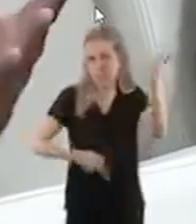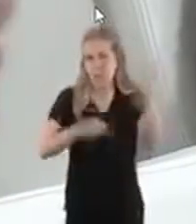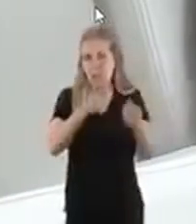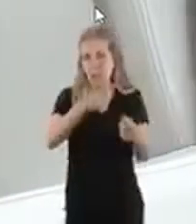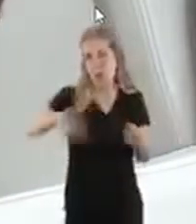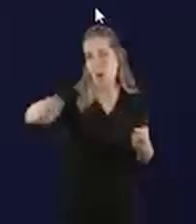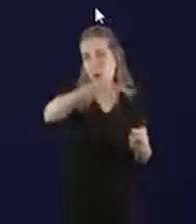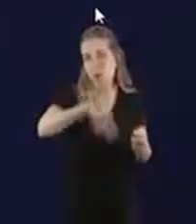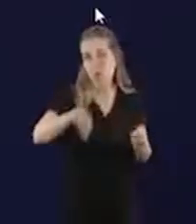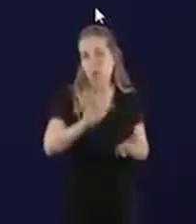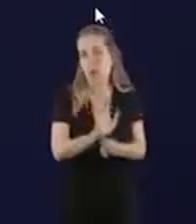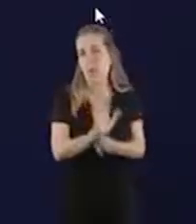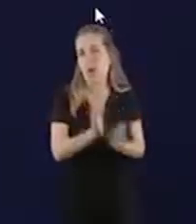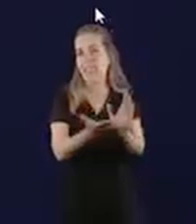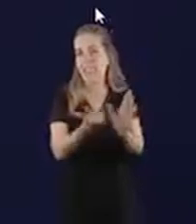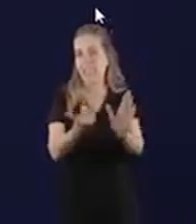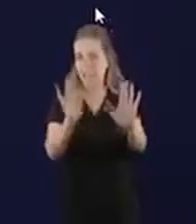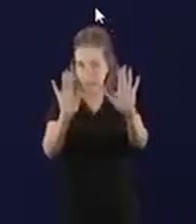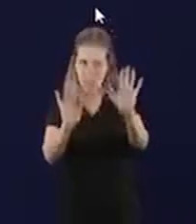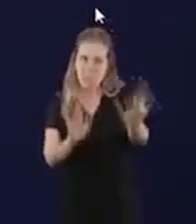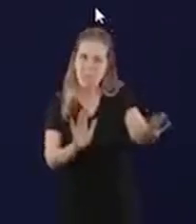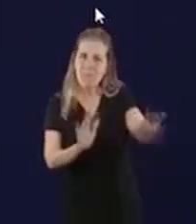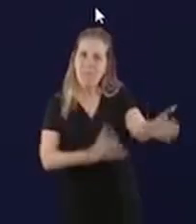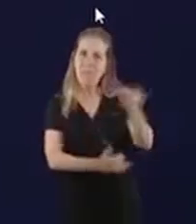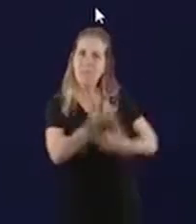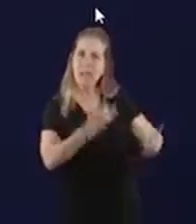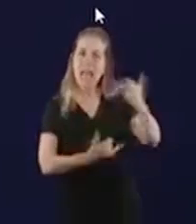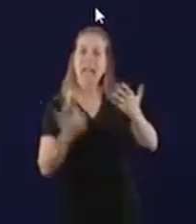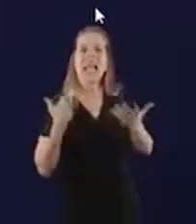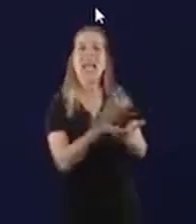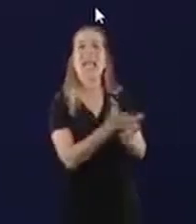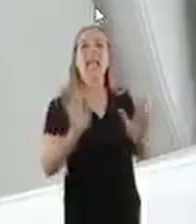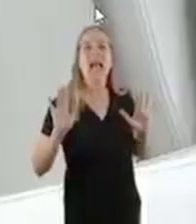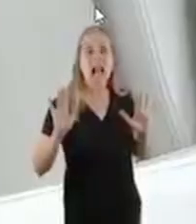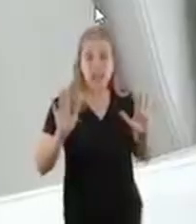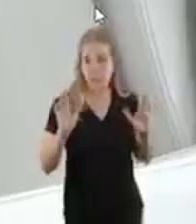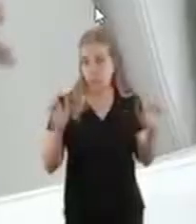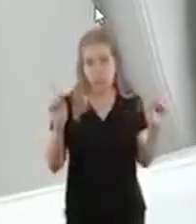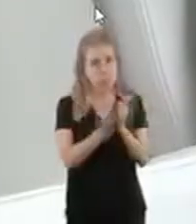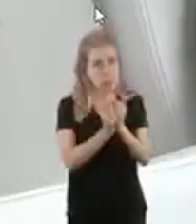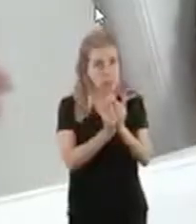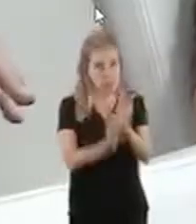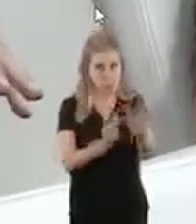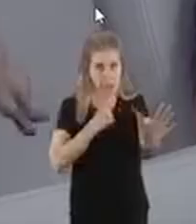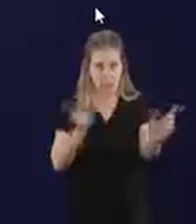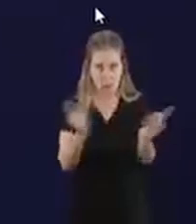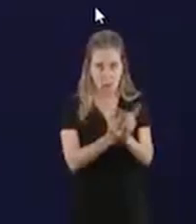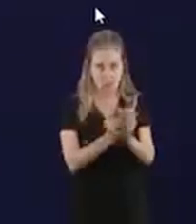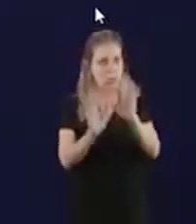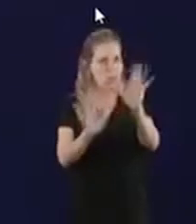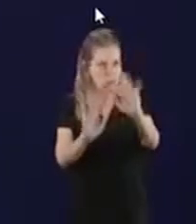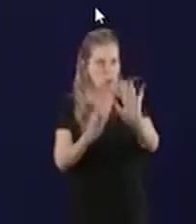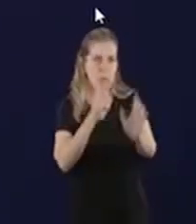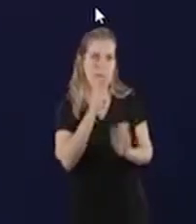manera Bueno es es bastante digamos tu descripción es bastante genérica voy la hao puntual si querés voy no no voy a tratar de